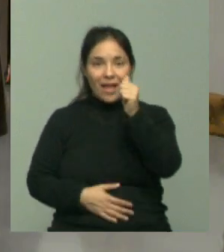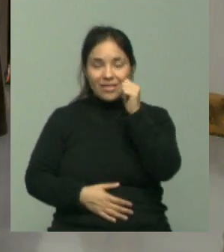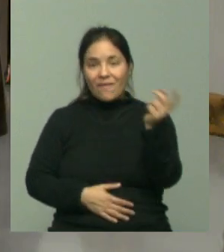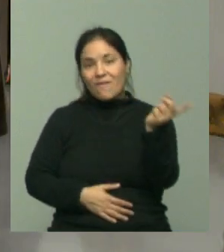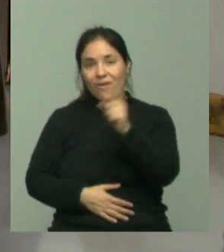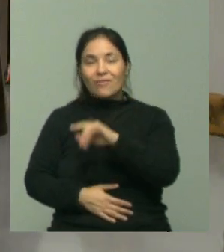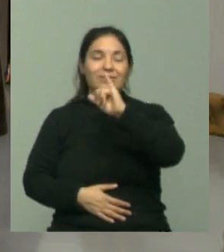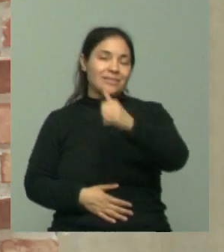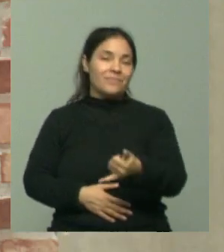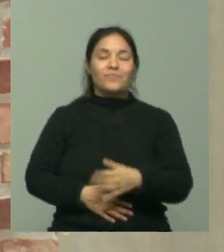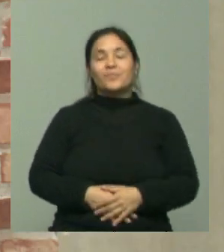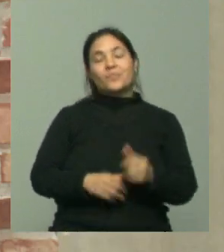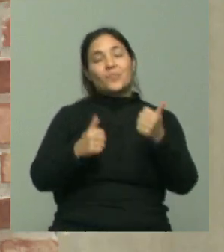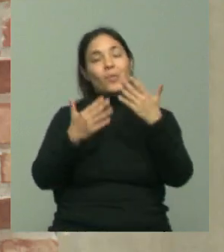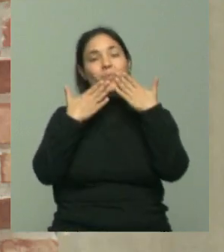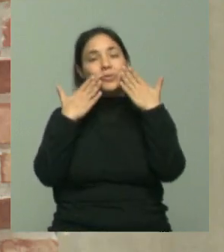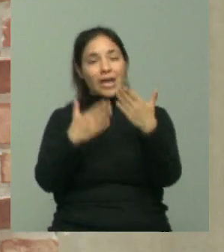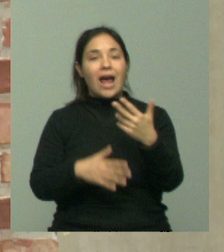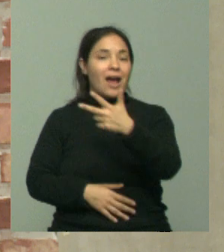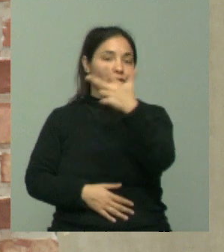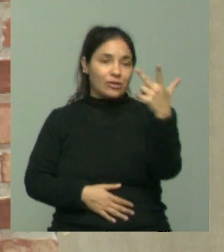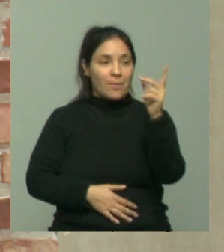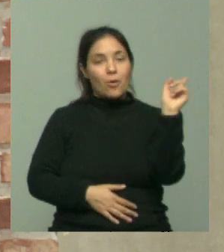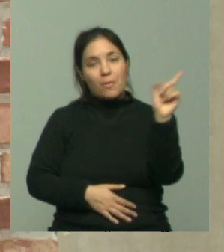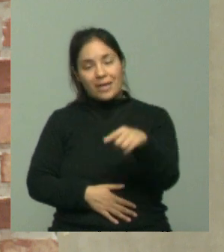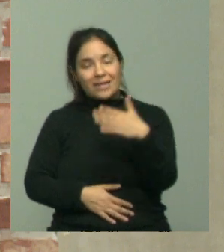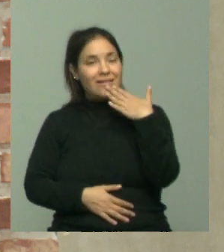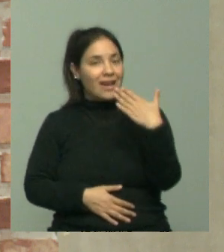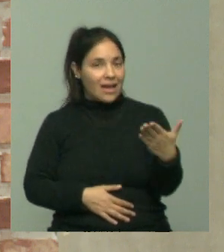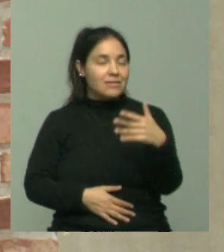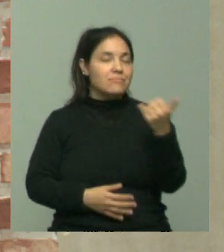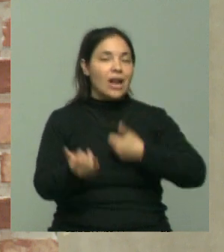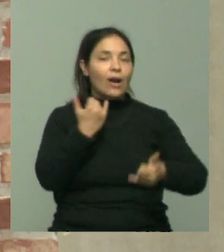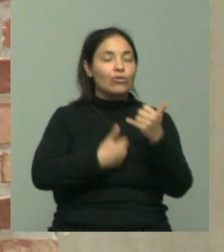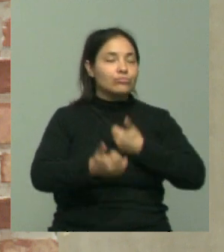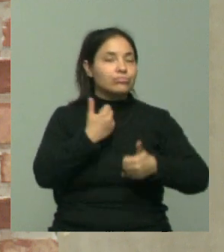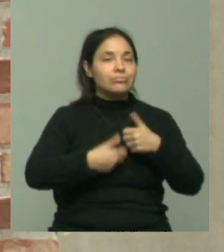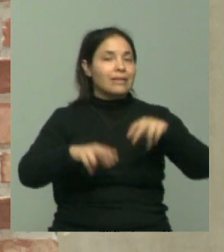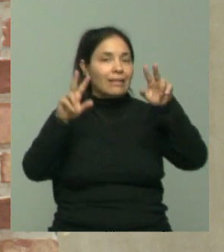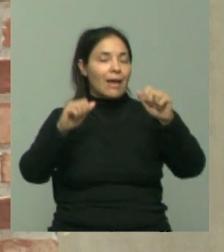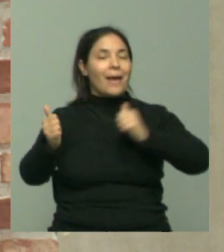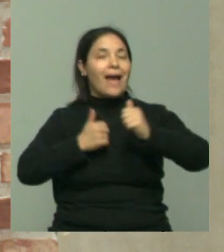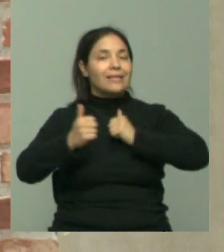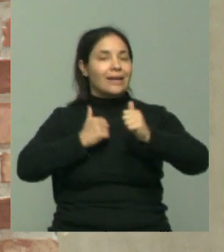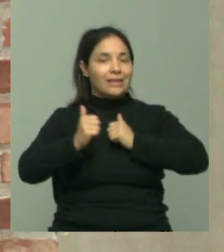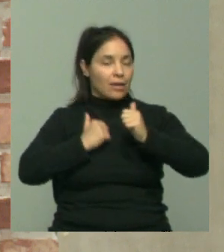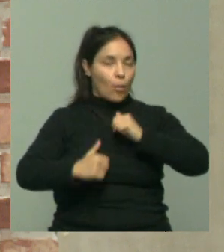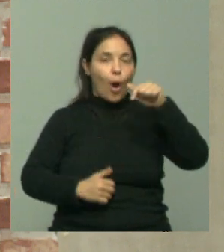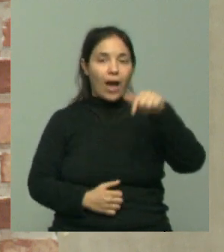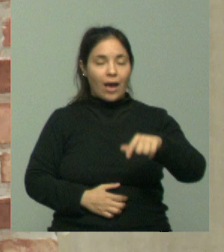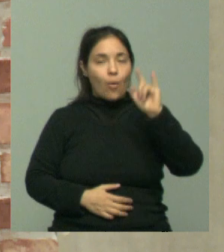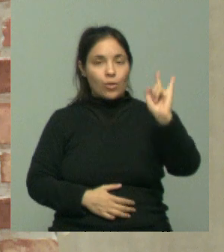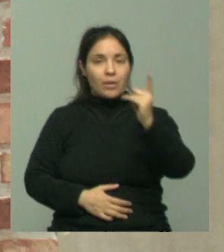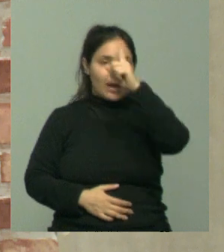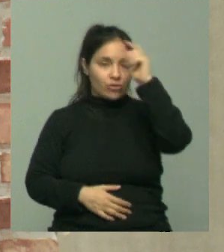Plata. Sí, sí, sí. Bueno, les agradecemos a todos, a los tres que han venido, por supuesto, a contarnos un poquito de lo que pasa en cuanto al atletismo aquí en la